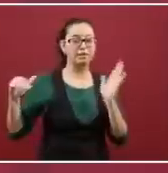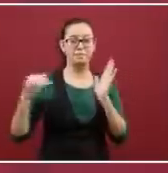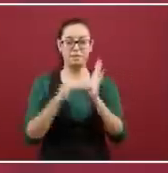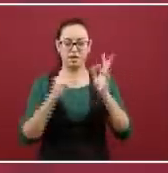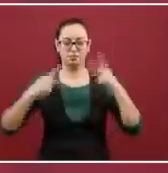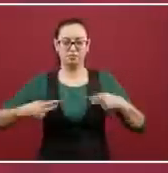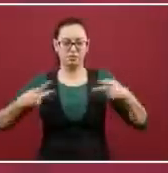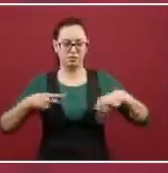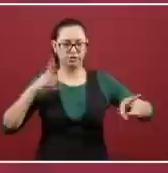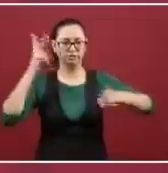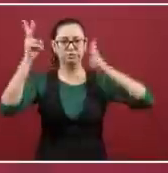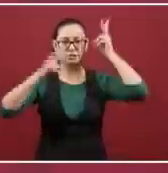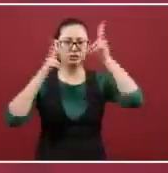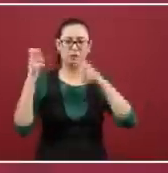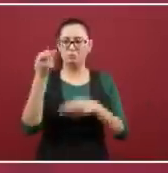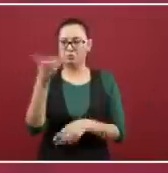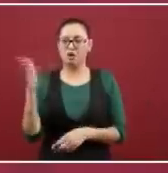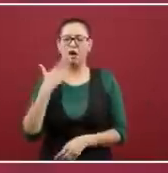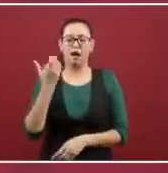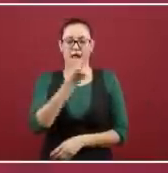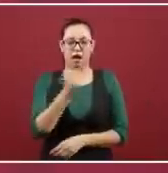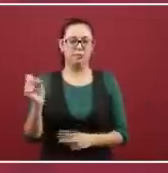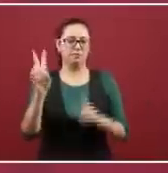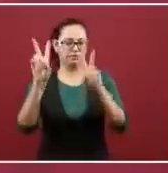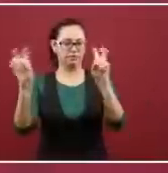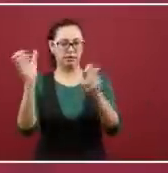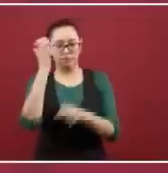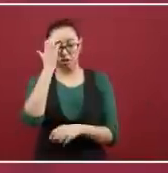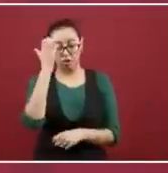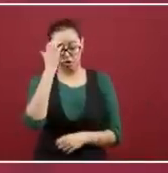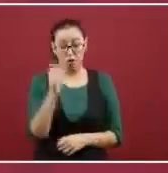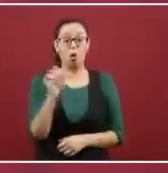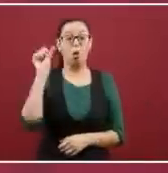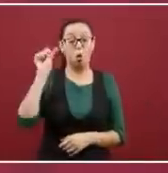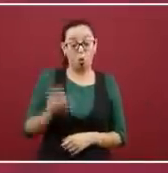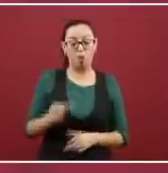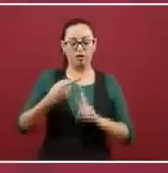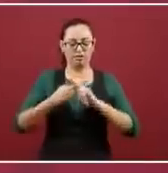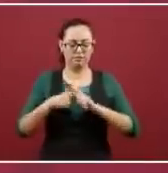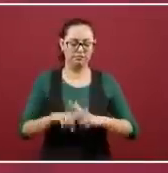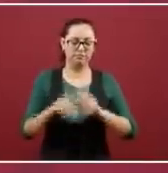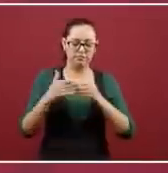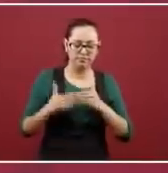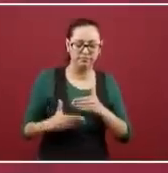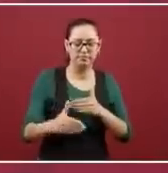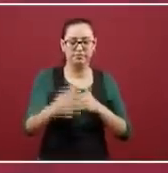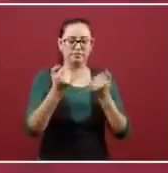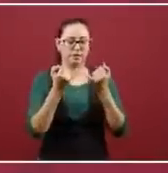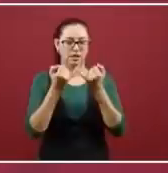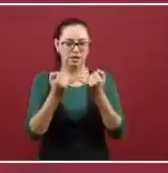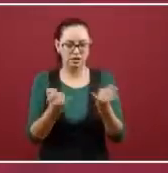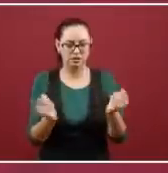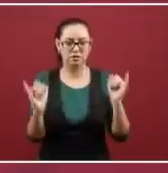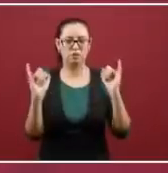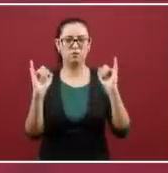Y este evento, que inicia el día de hoy con el evento inaugural,